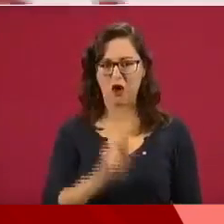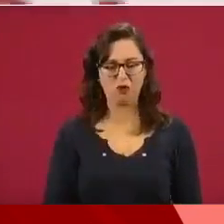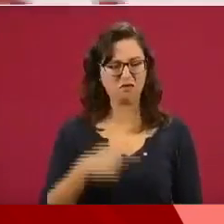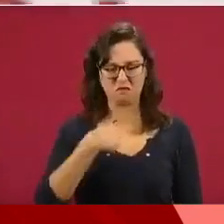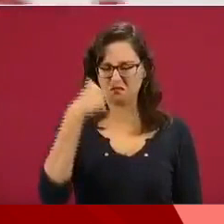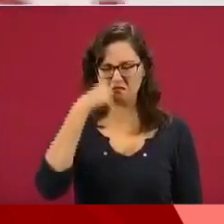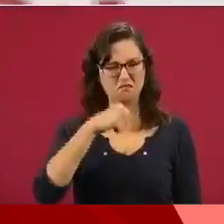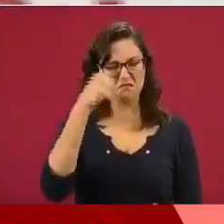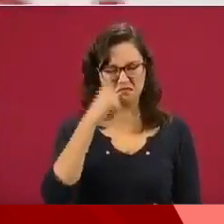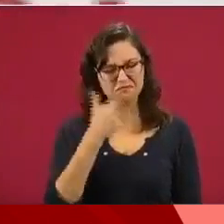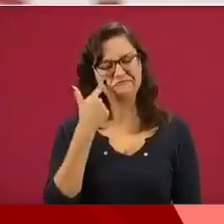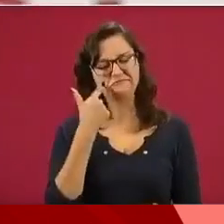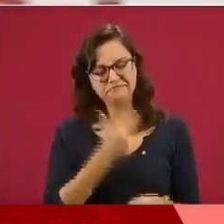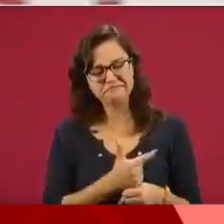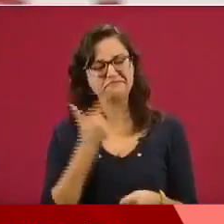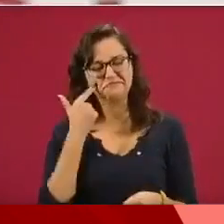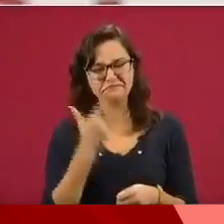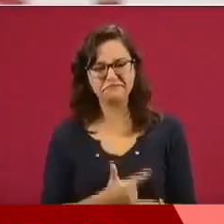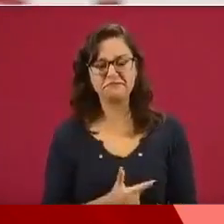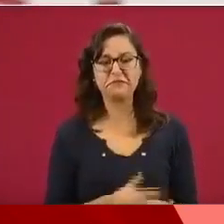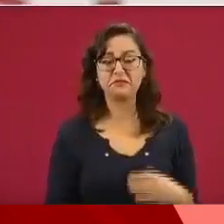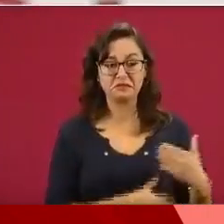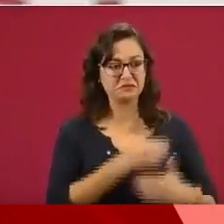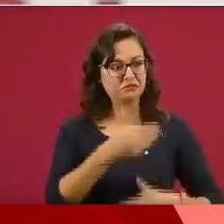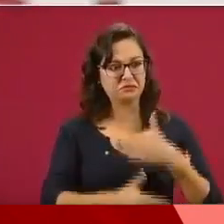un proceso de degradación progresiva